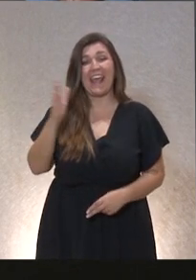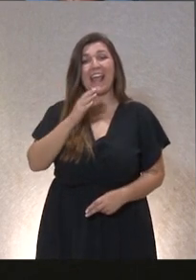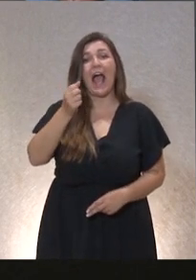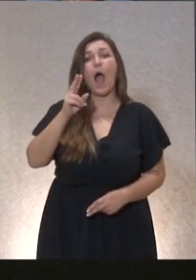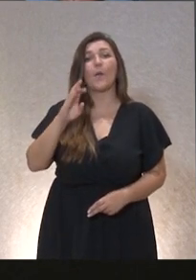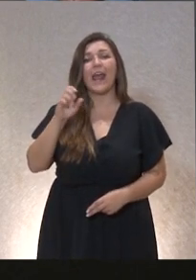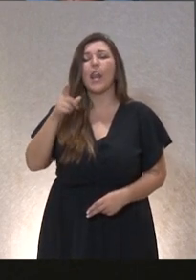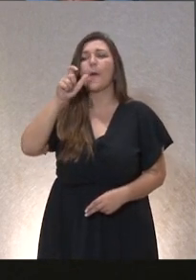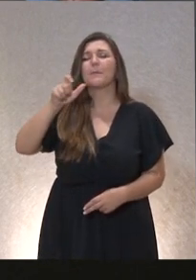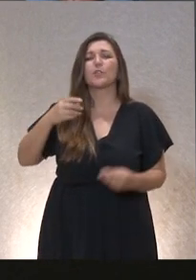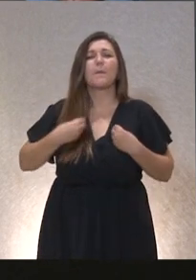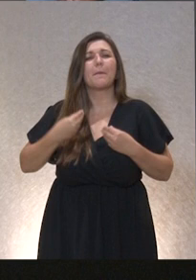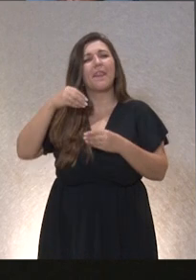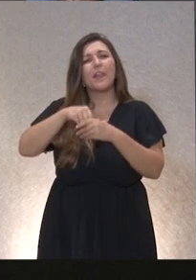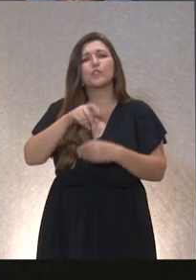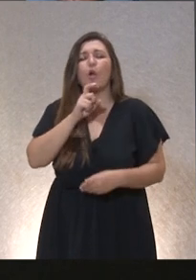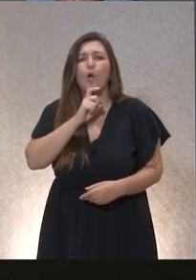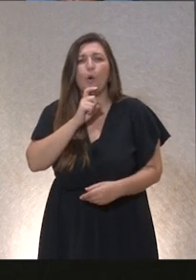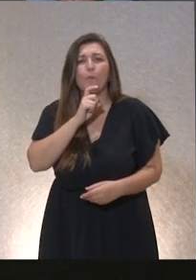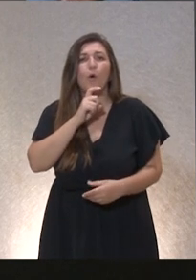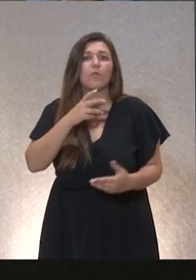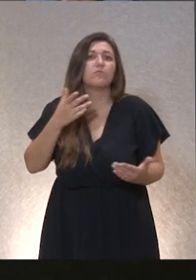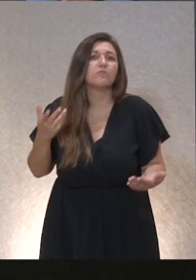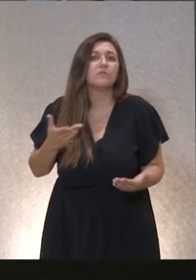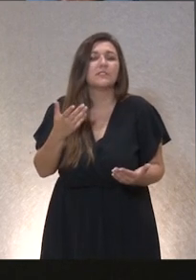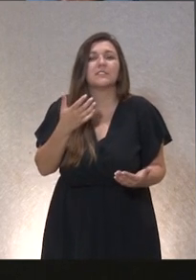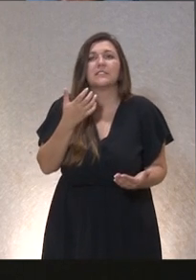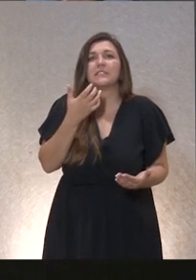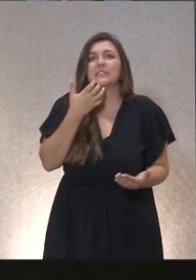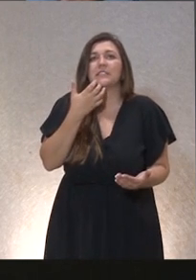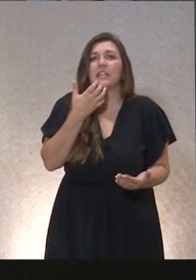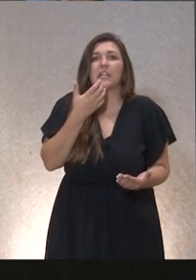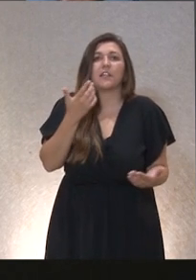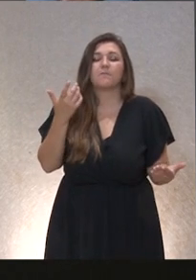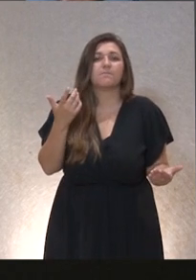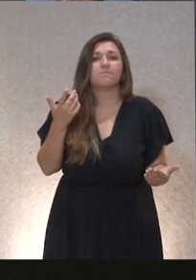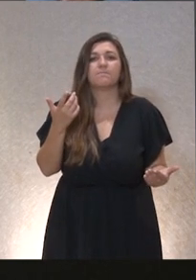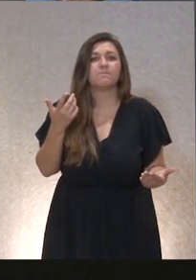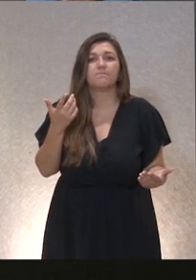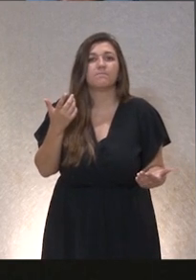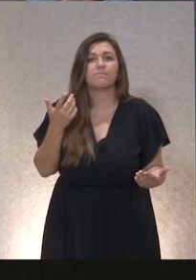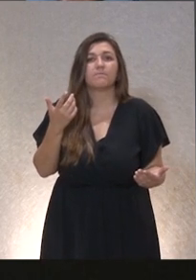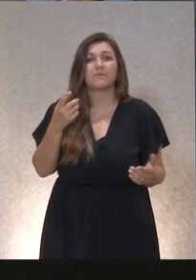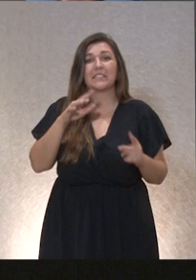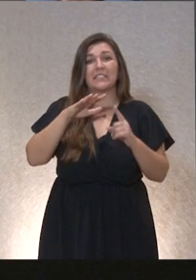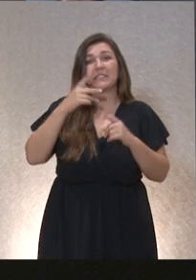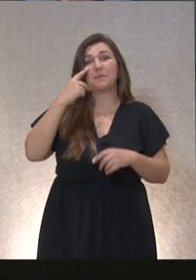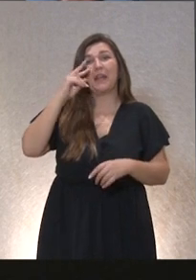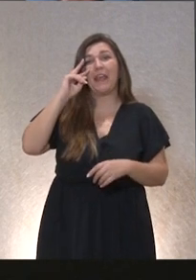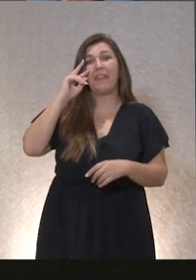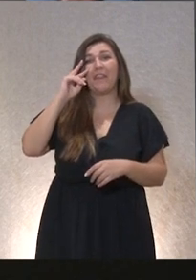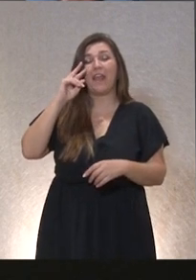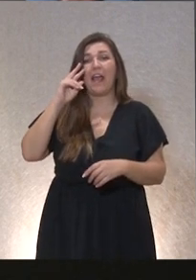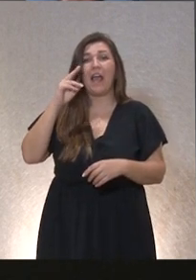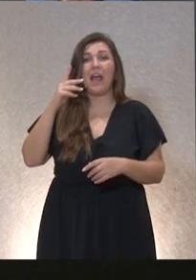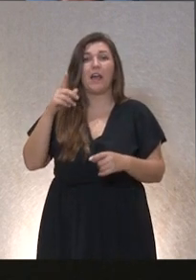que allí viven y que y si en fin de alguna manera ha ha condicionado esta experiencia o